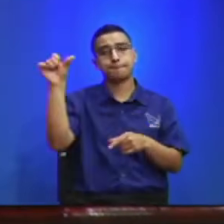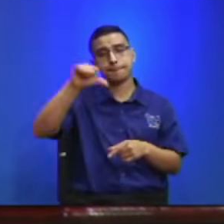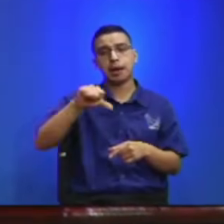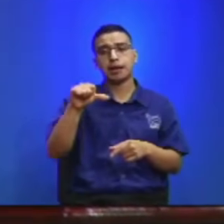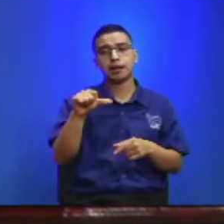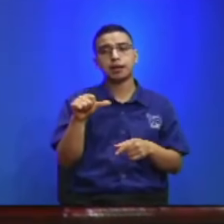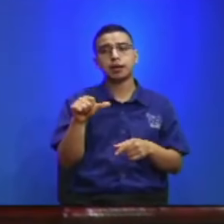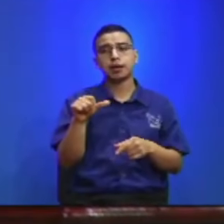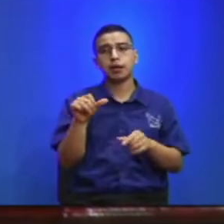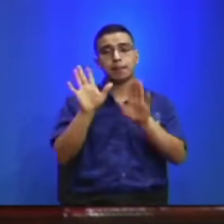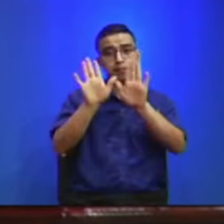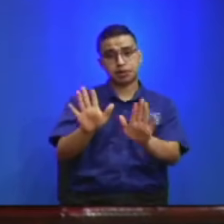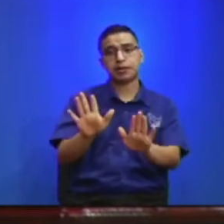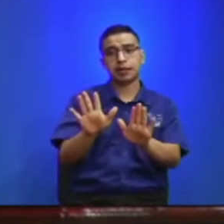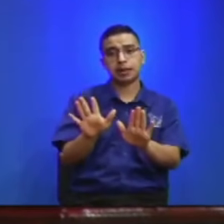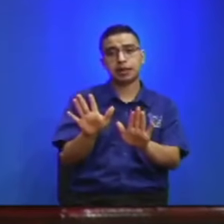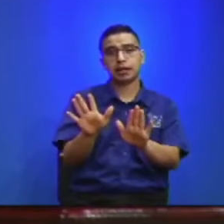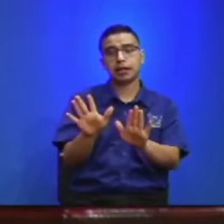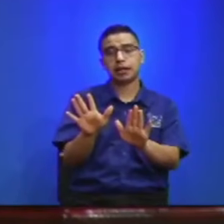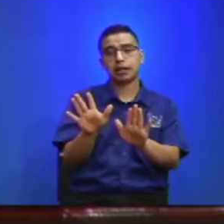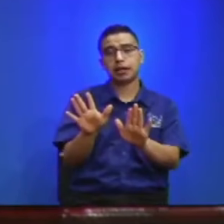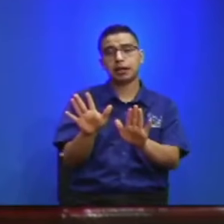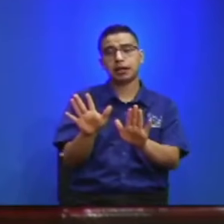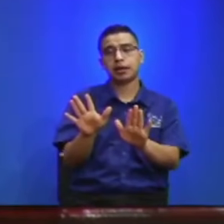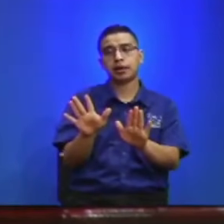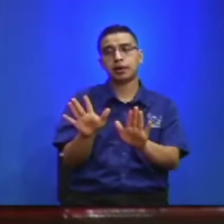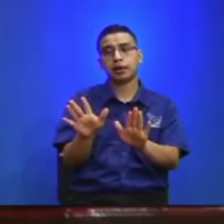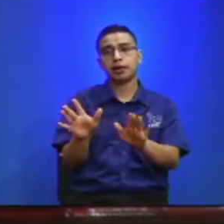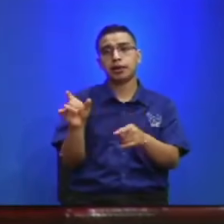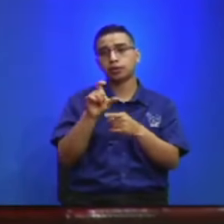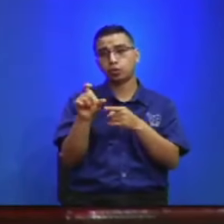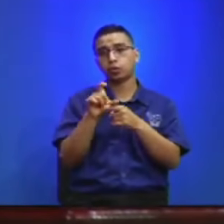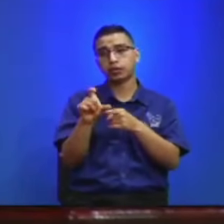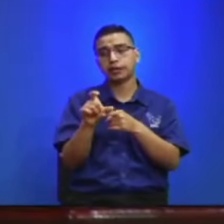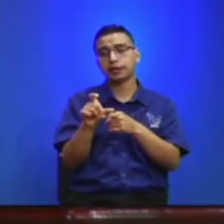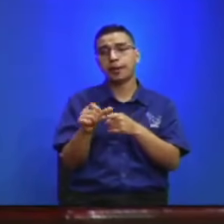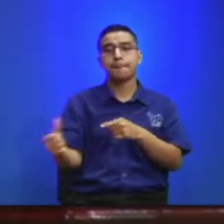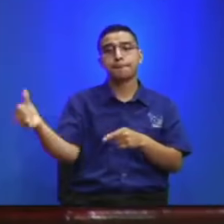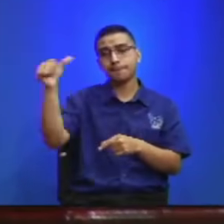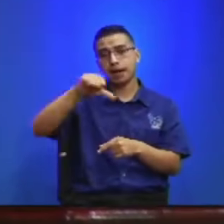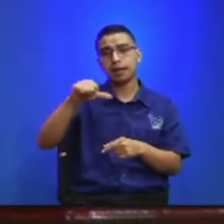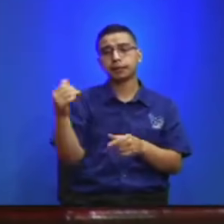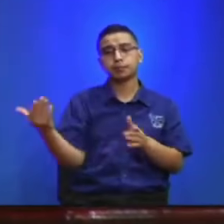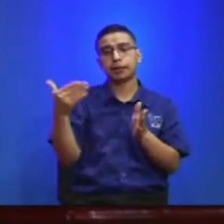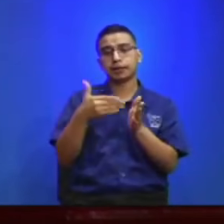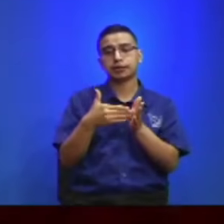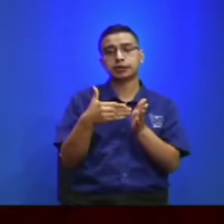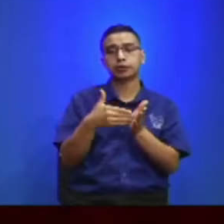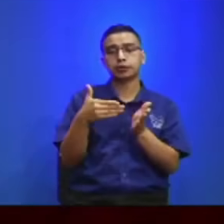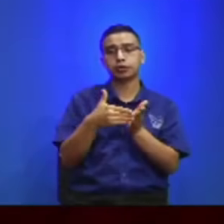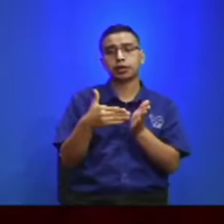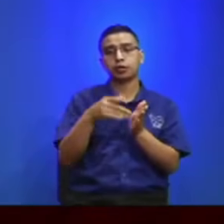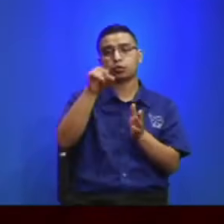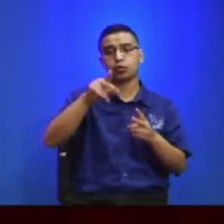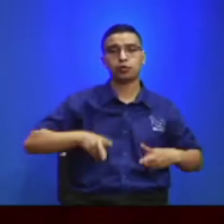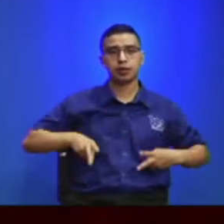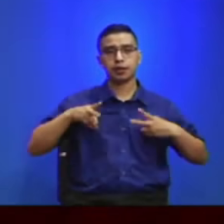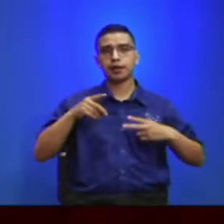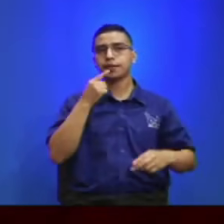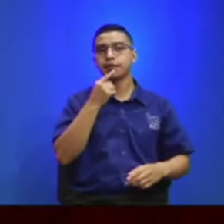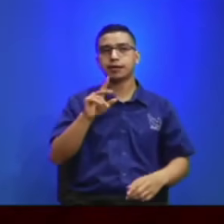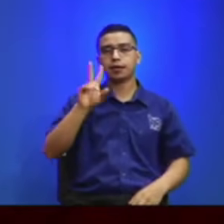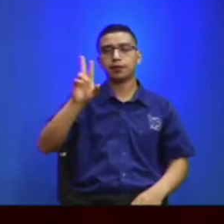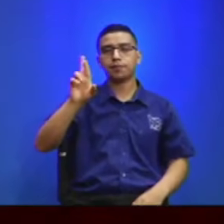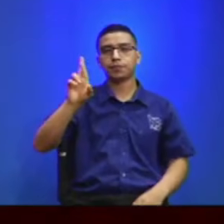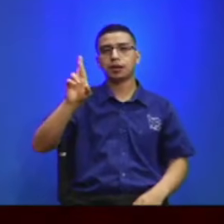aquello que más lo iba a pasar en ti sea quitado lo que te lo impide digamos leamos ruth